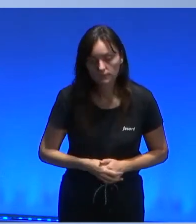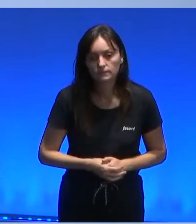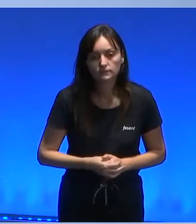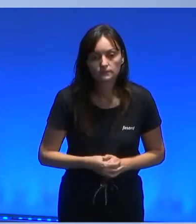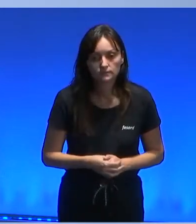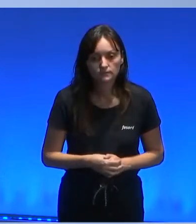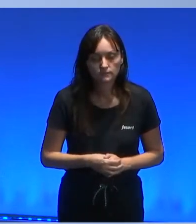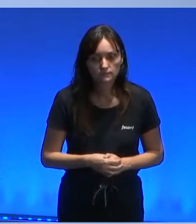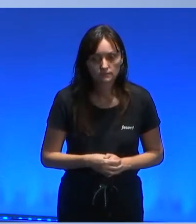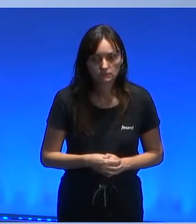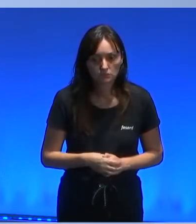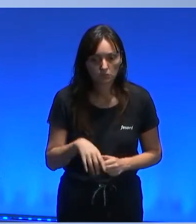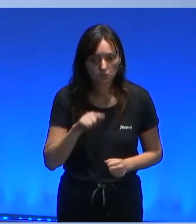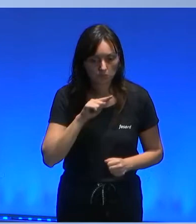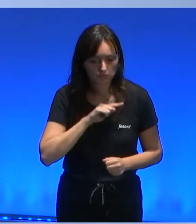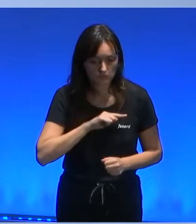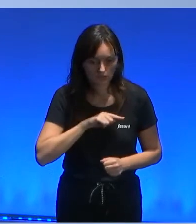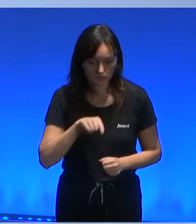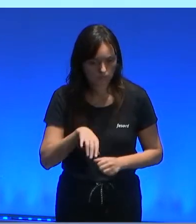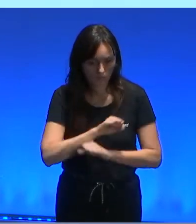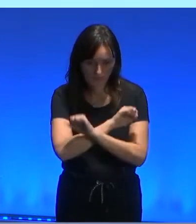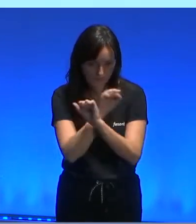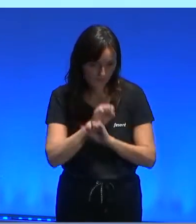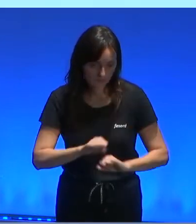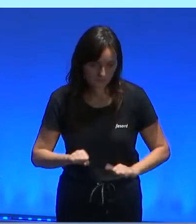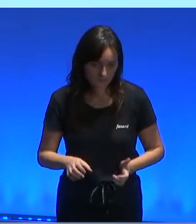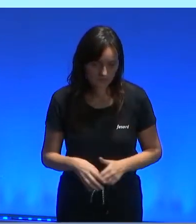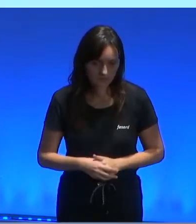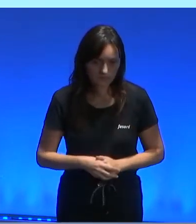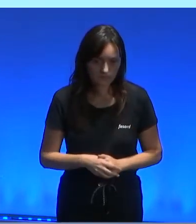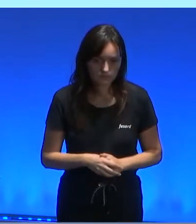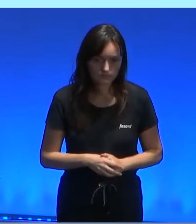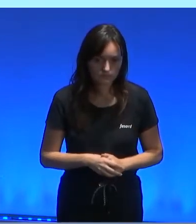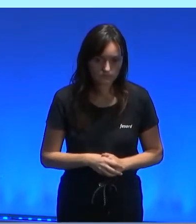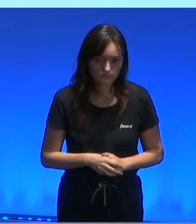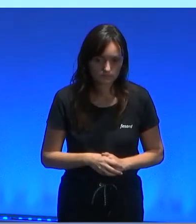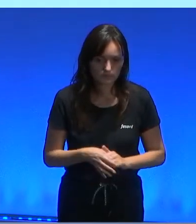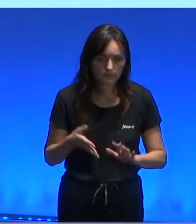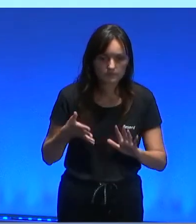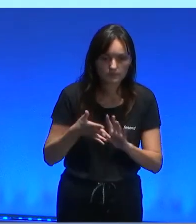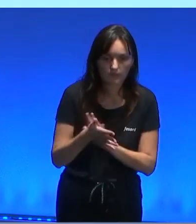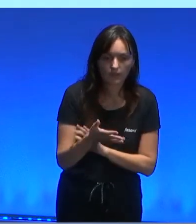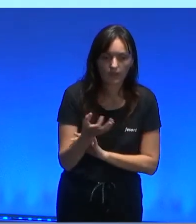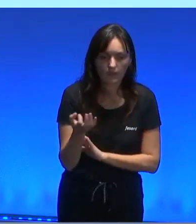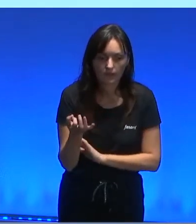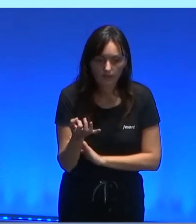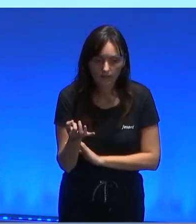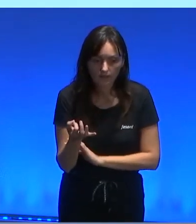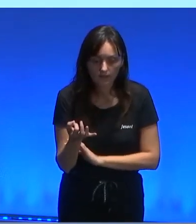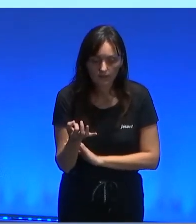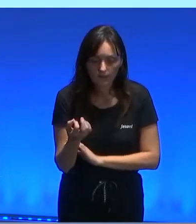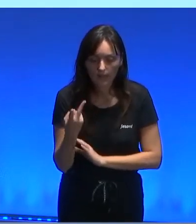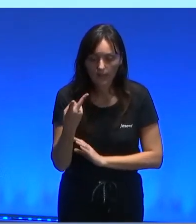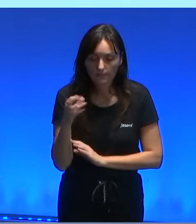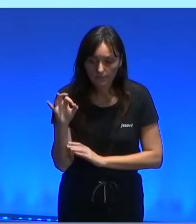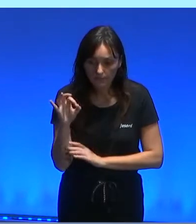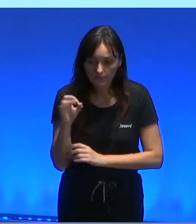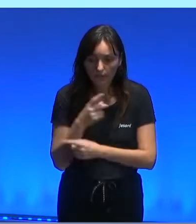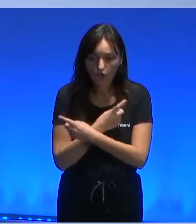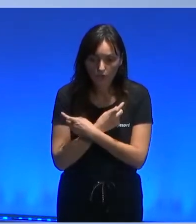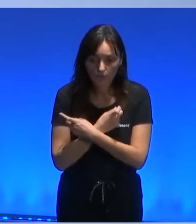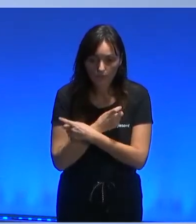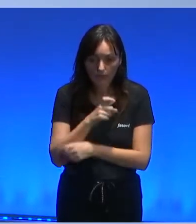Bueno, a mí me pareció casi imposible. Esto significa simplemente que el 20 de noviembre del